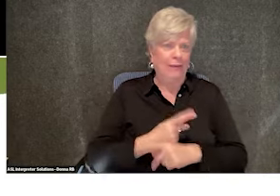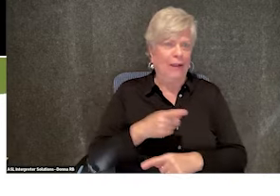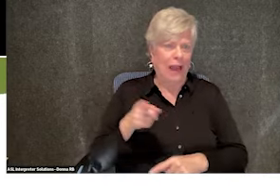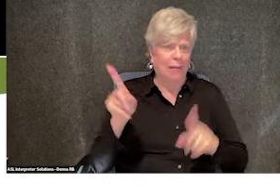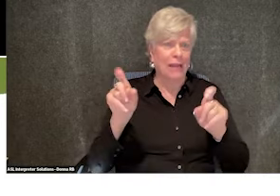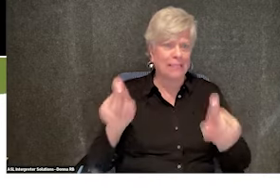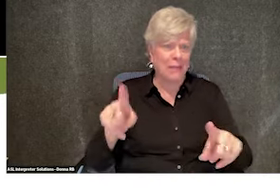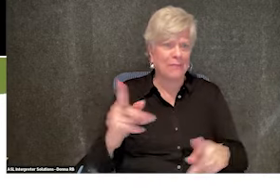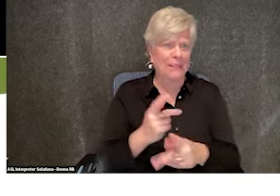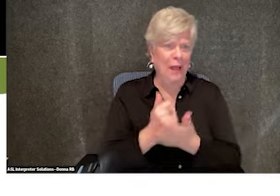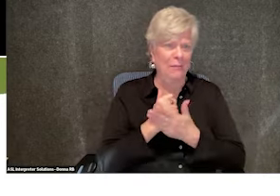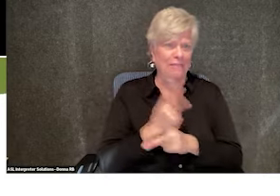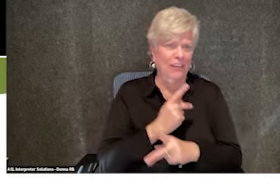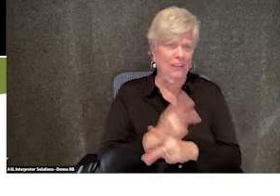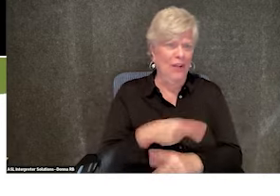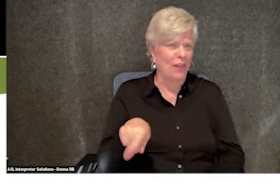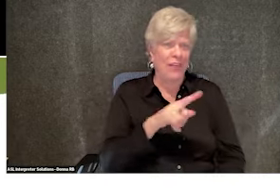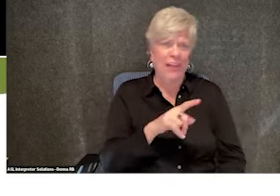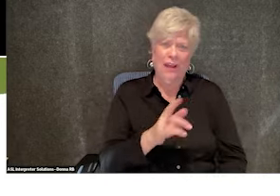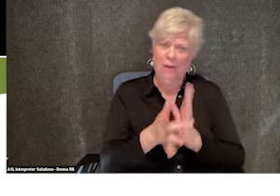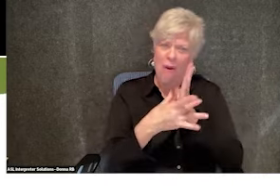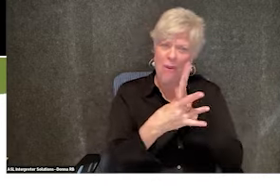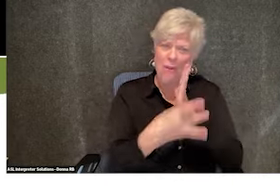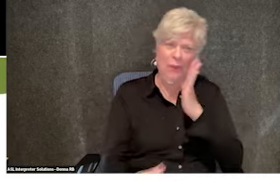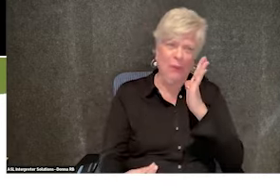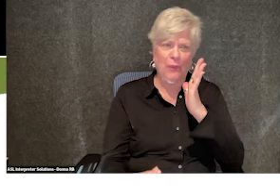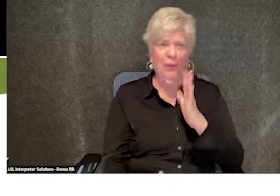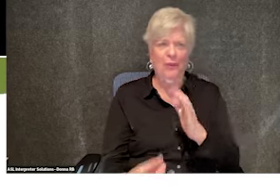Entonces, Will, si quiere hablar un poco de